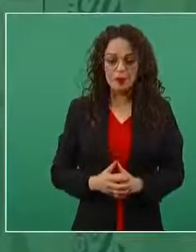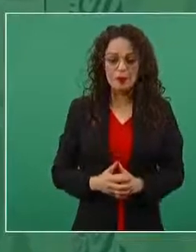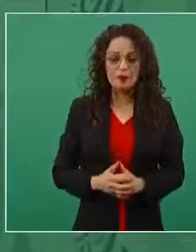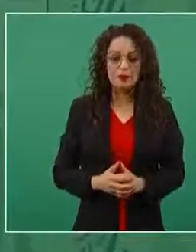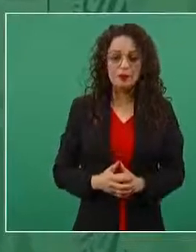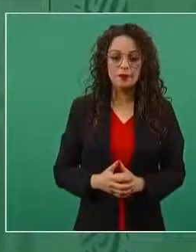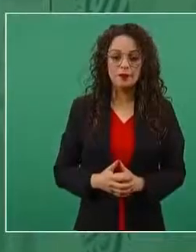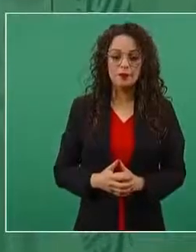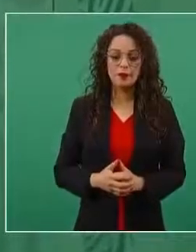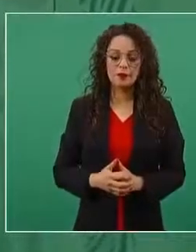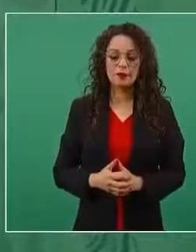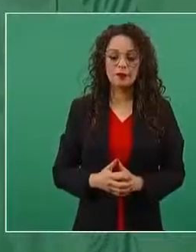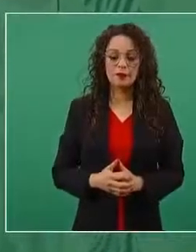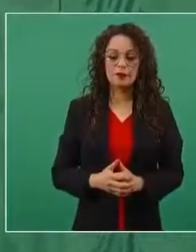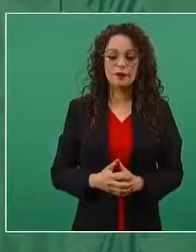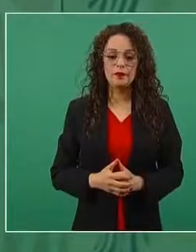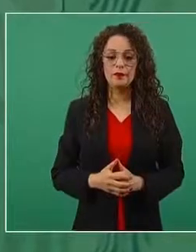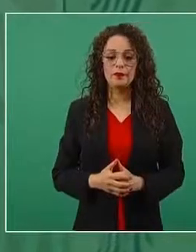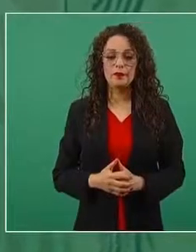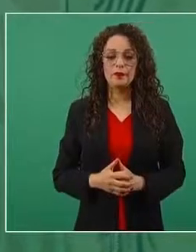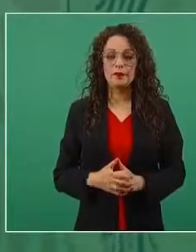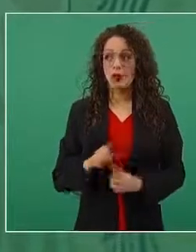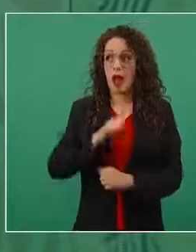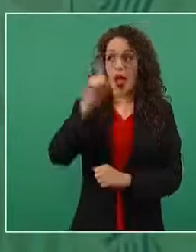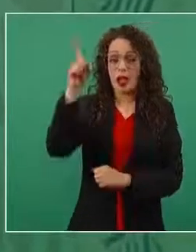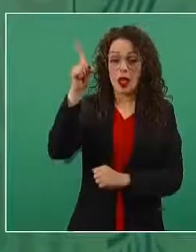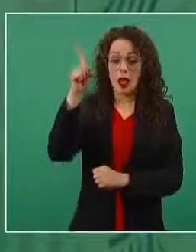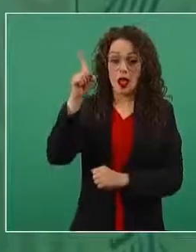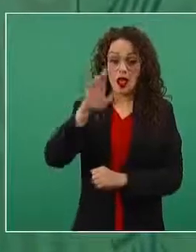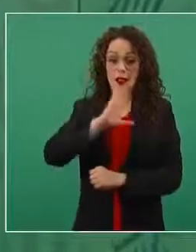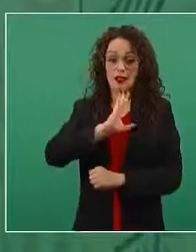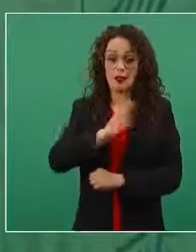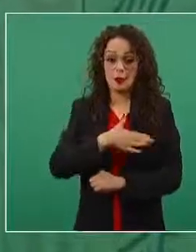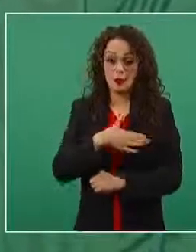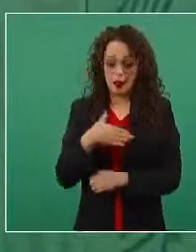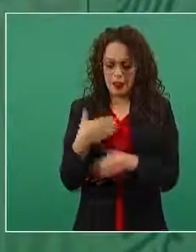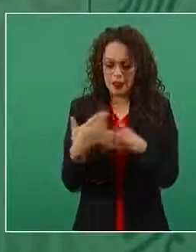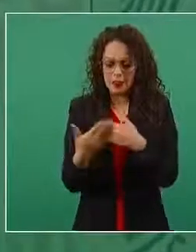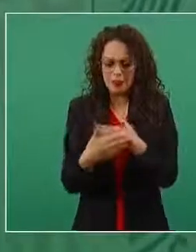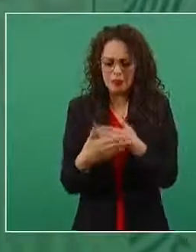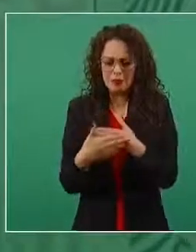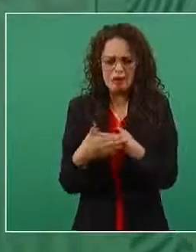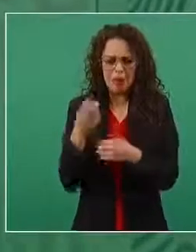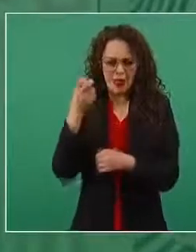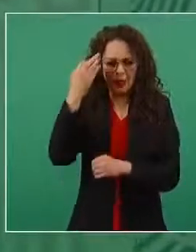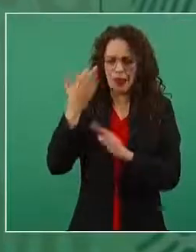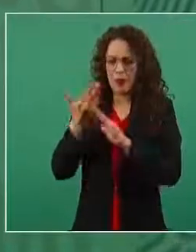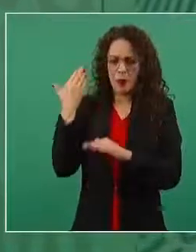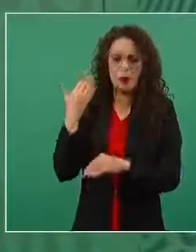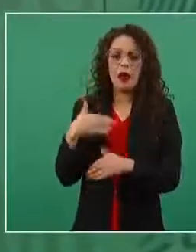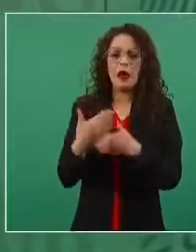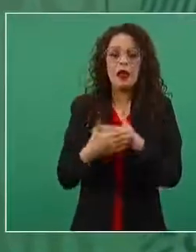estaban por llegar unas elecciones en España, víspera de unas elecciones en España,